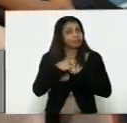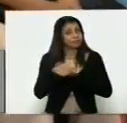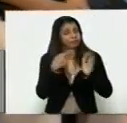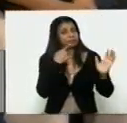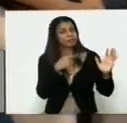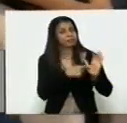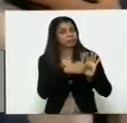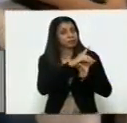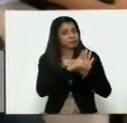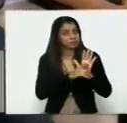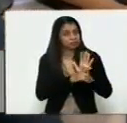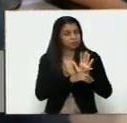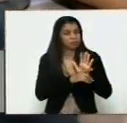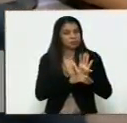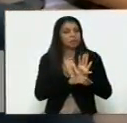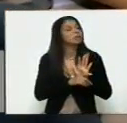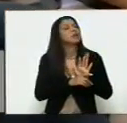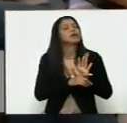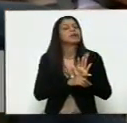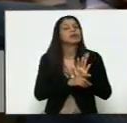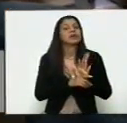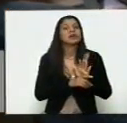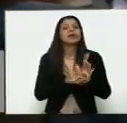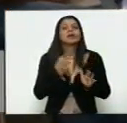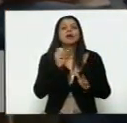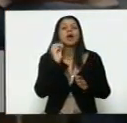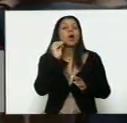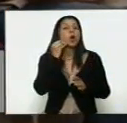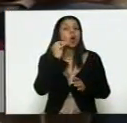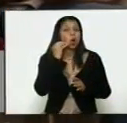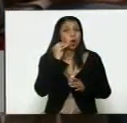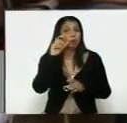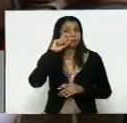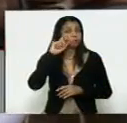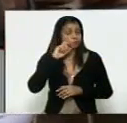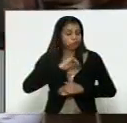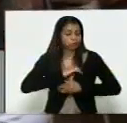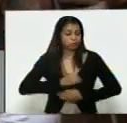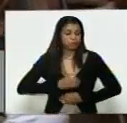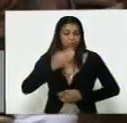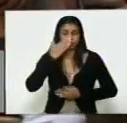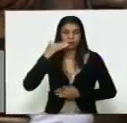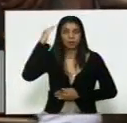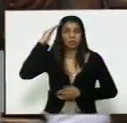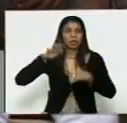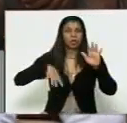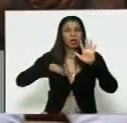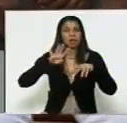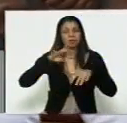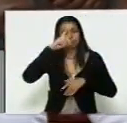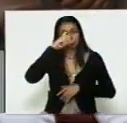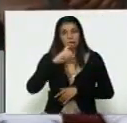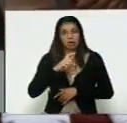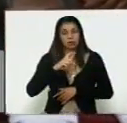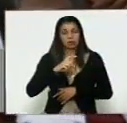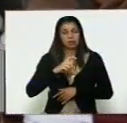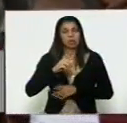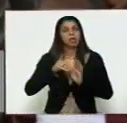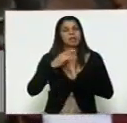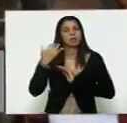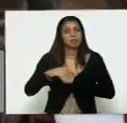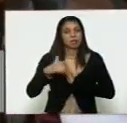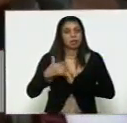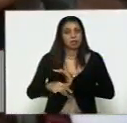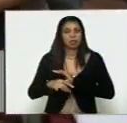constituyente. Las y los adolescentes gestantes mayores de 14 años de edad tienen derecho